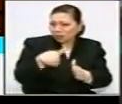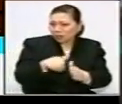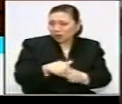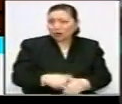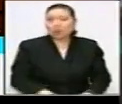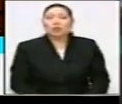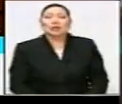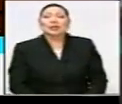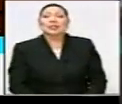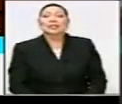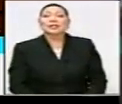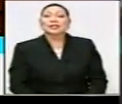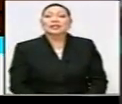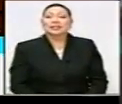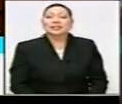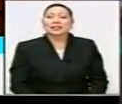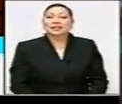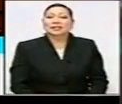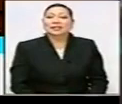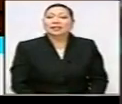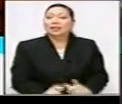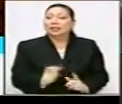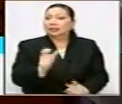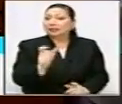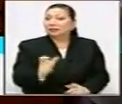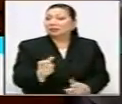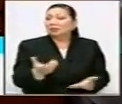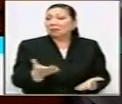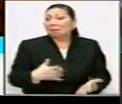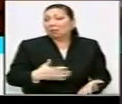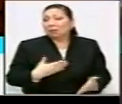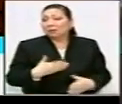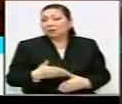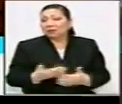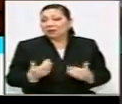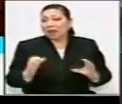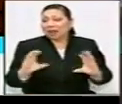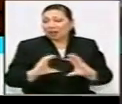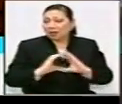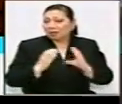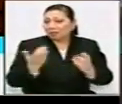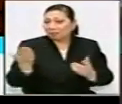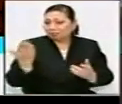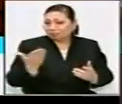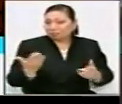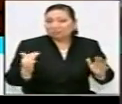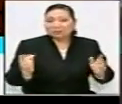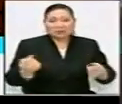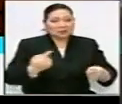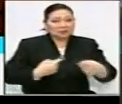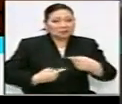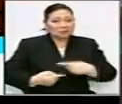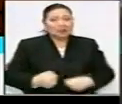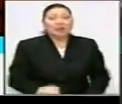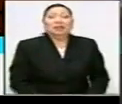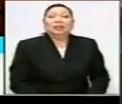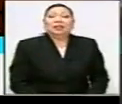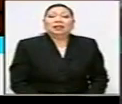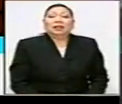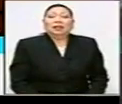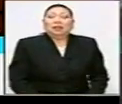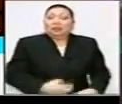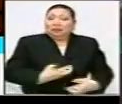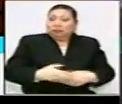con relación a los congresistas que pudieran llegar acá al Congreso, que vienen arrastrando